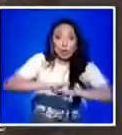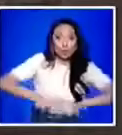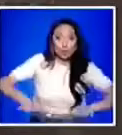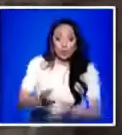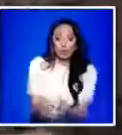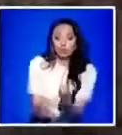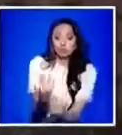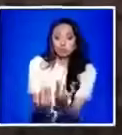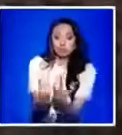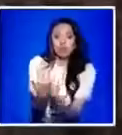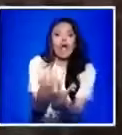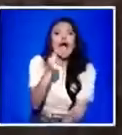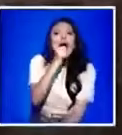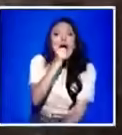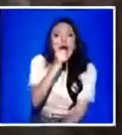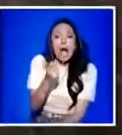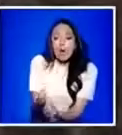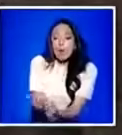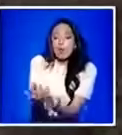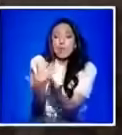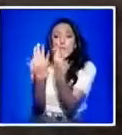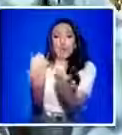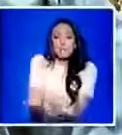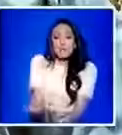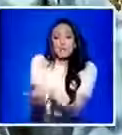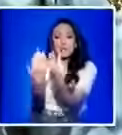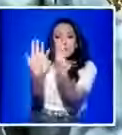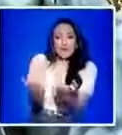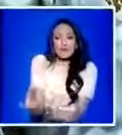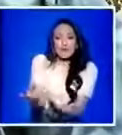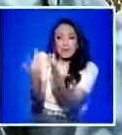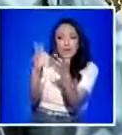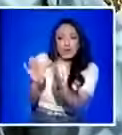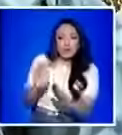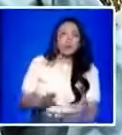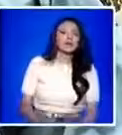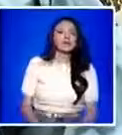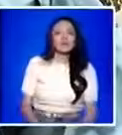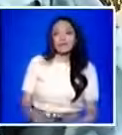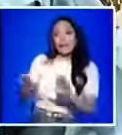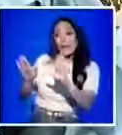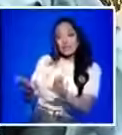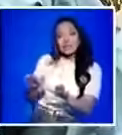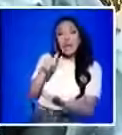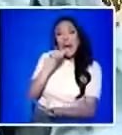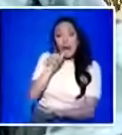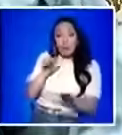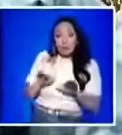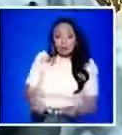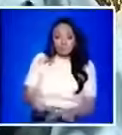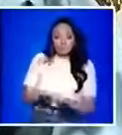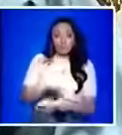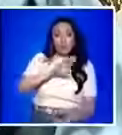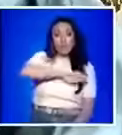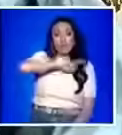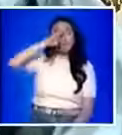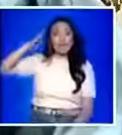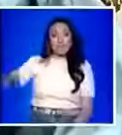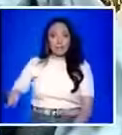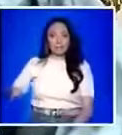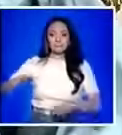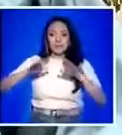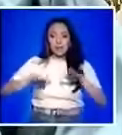a las parroquias de Pintac, La Merced y Alangací. Estos afloramientos o vertientes que salen de la montaña como una obra mágica,